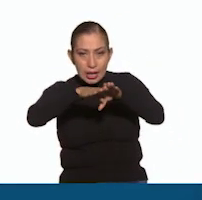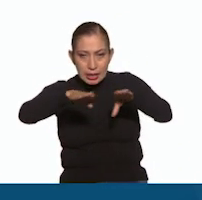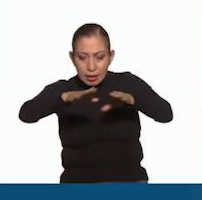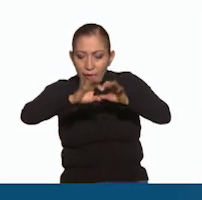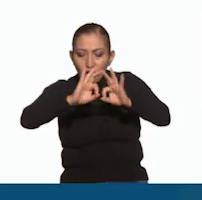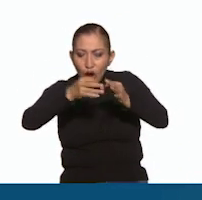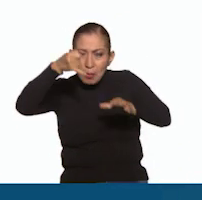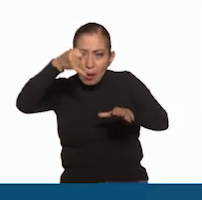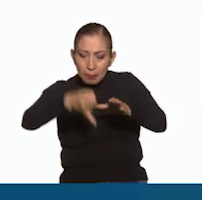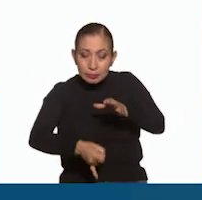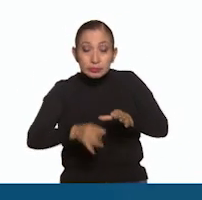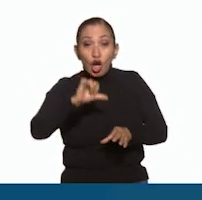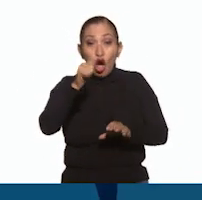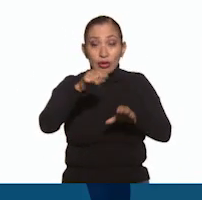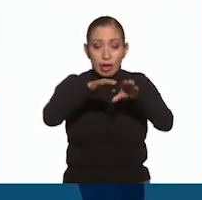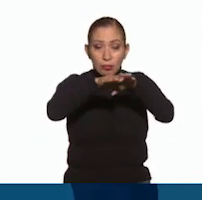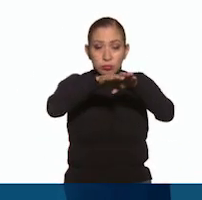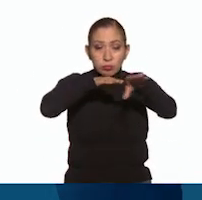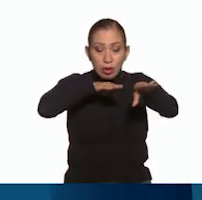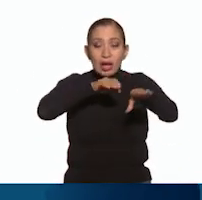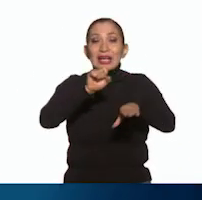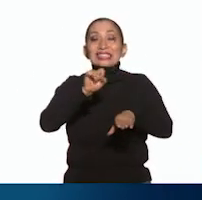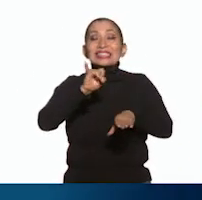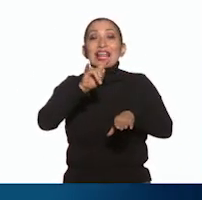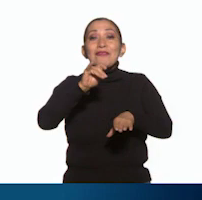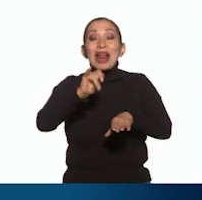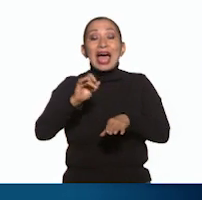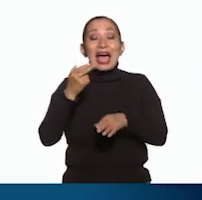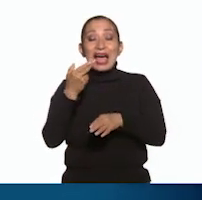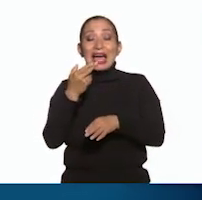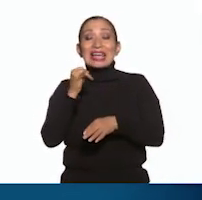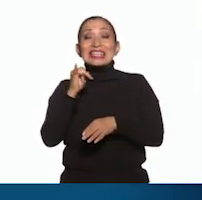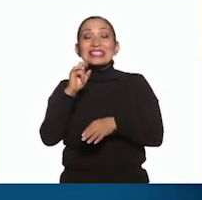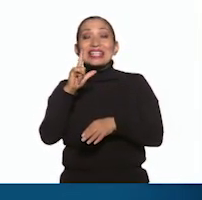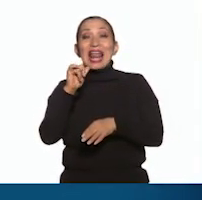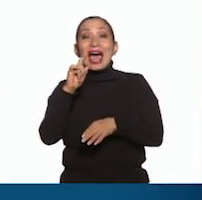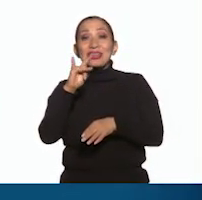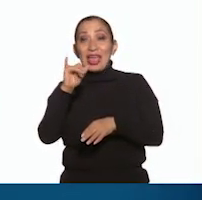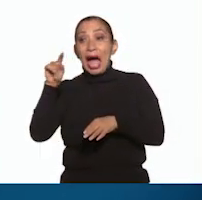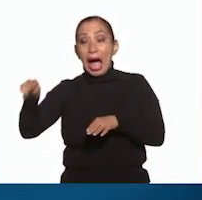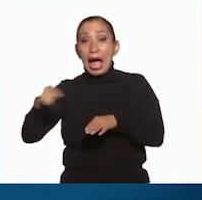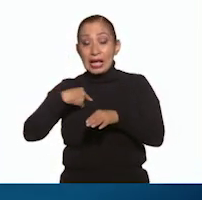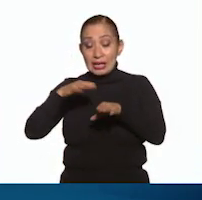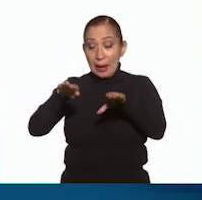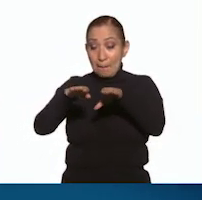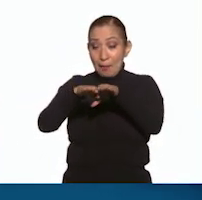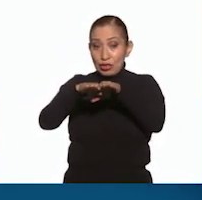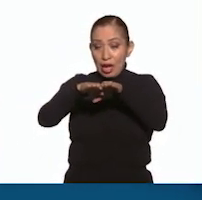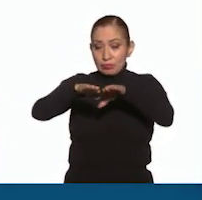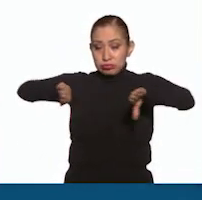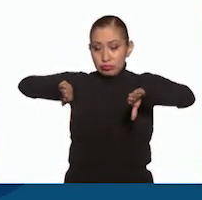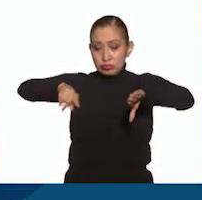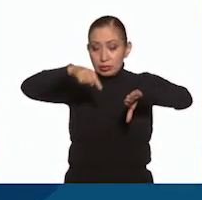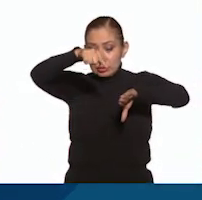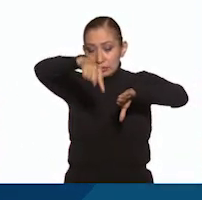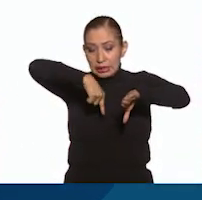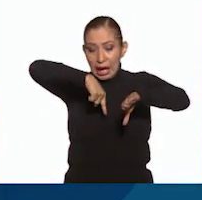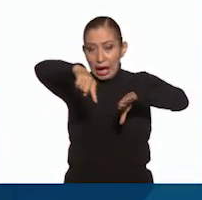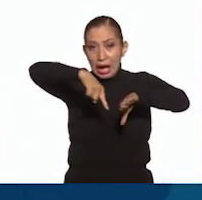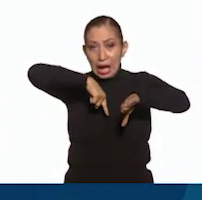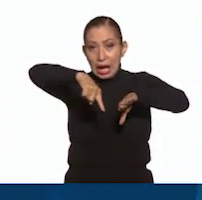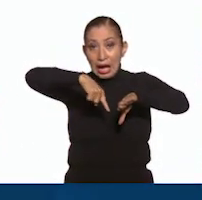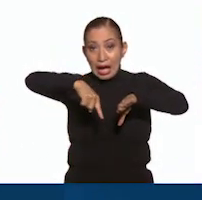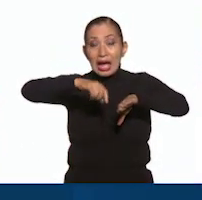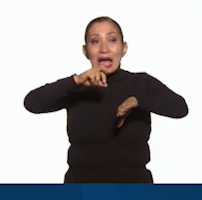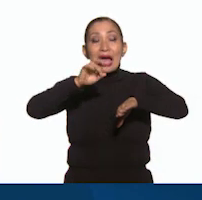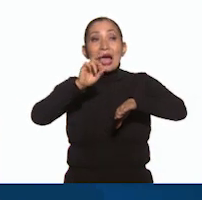relieve. Hay otras fisuras como la Silfra, que se encuentra en Islandia, donde se parte el relieve, donde se abre y se genera una zona rift. Esta